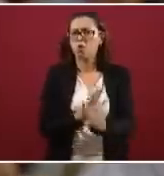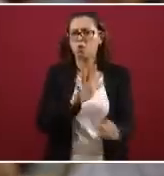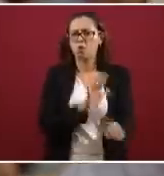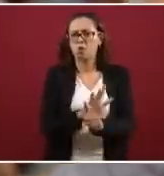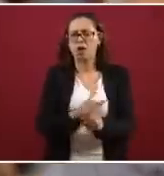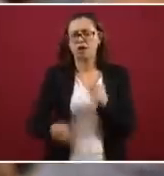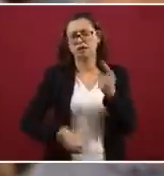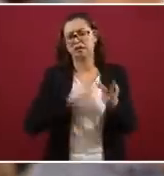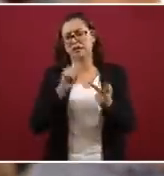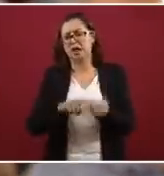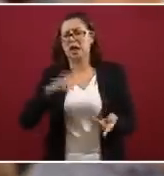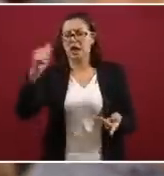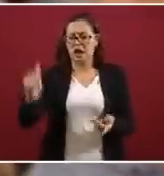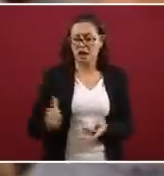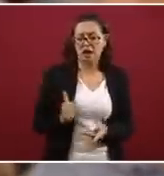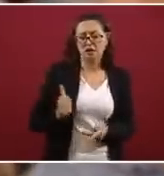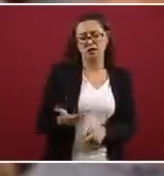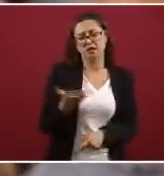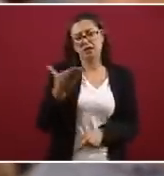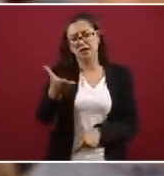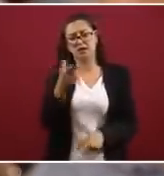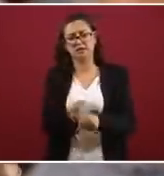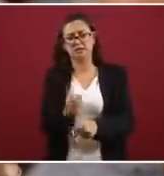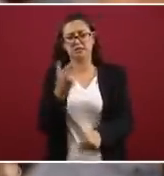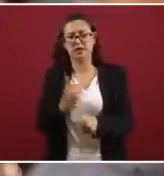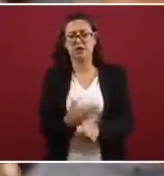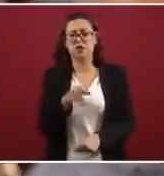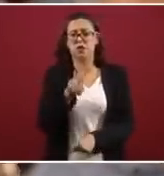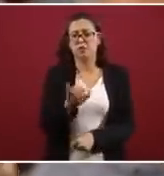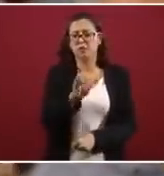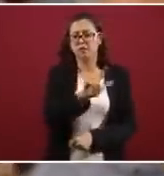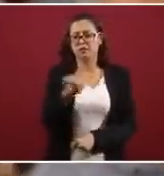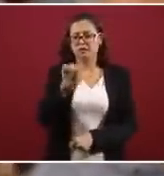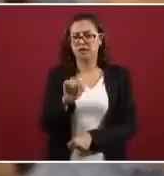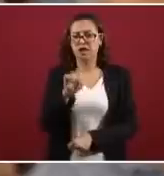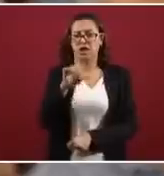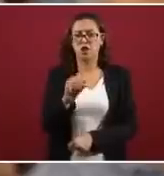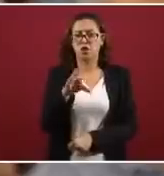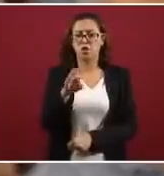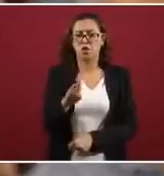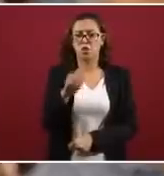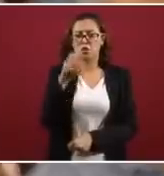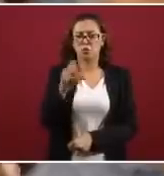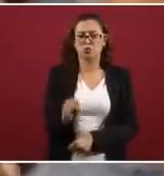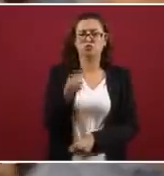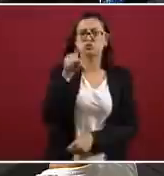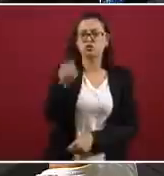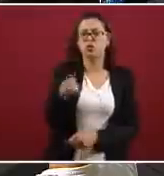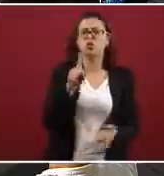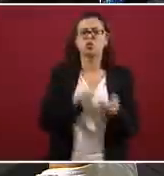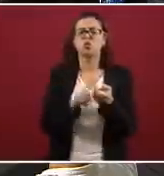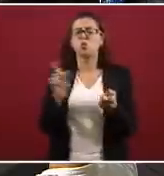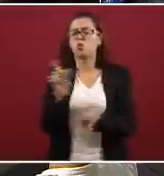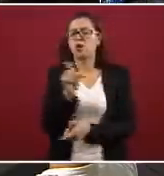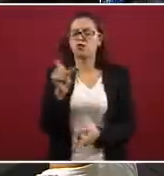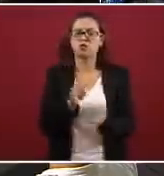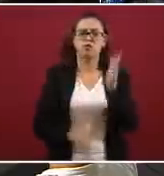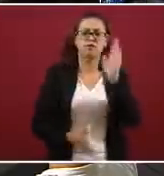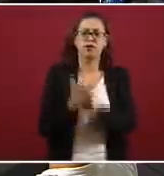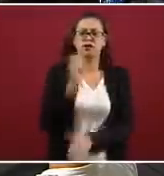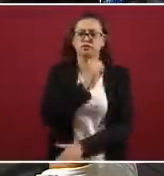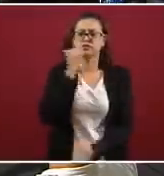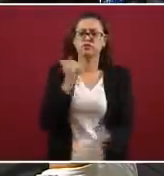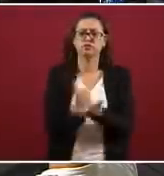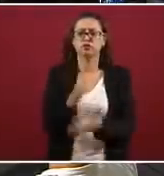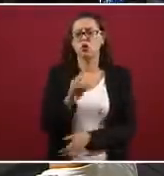aprovechando que está aquí el secretario Villalobos, pues ¿cuándo empieza a operar la SADER en Ciudad Obregón? Se había